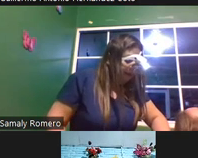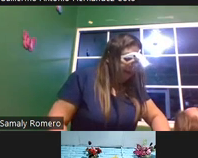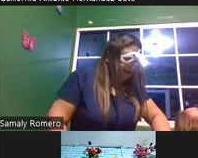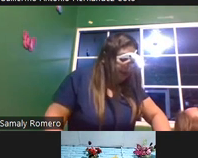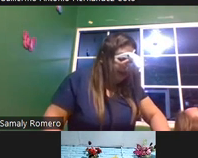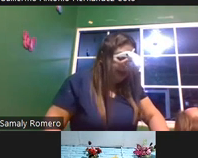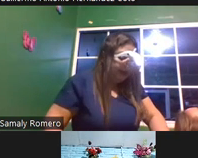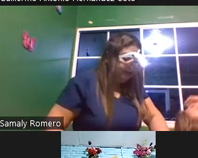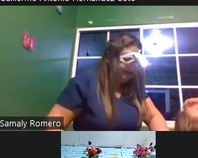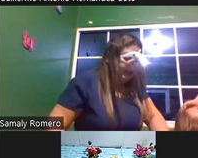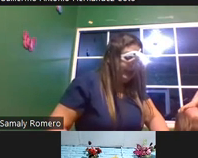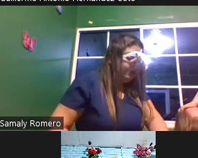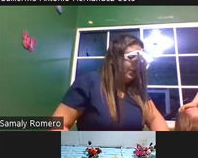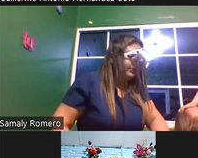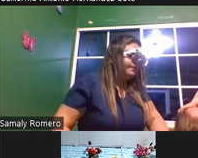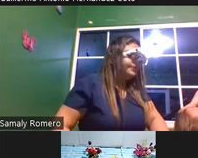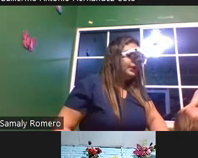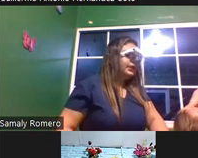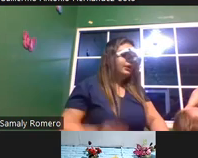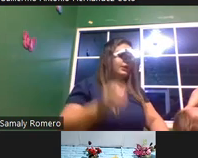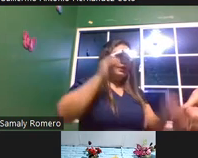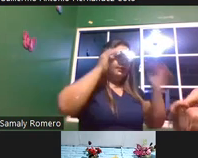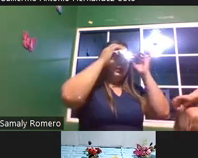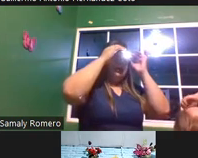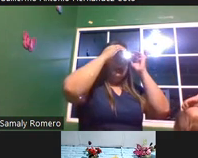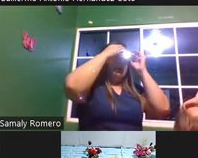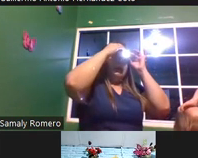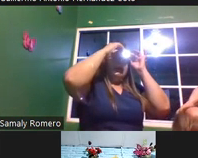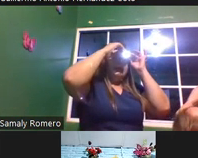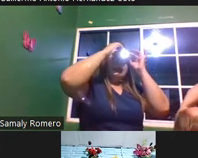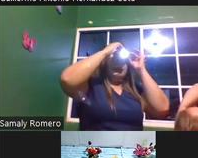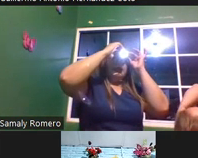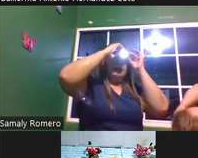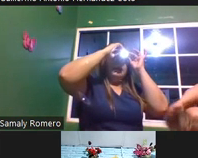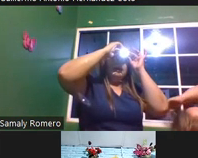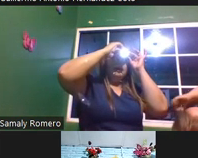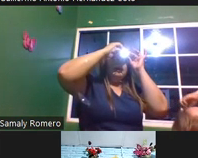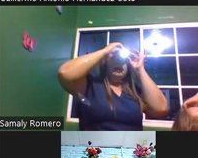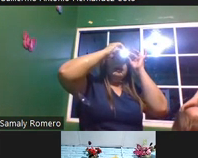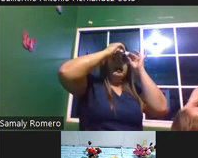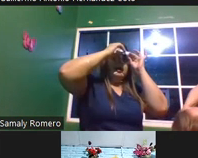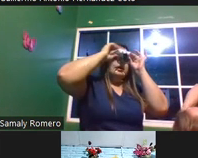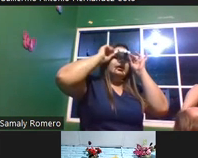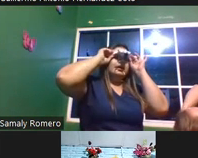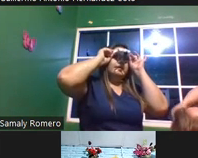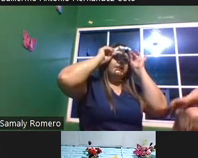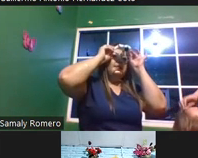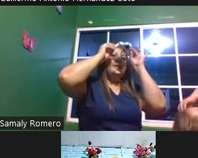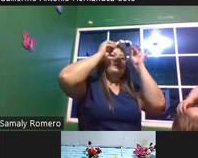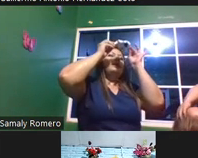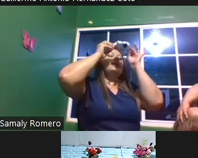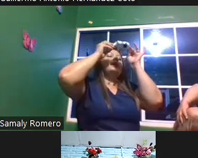por ejemplo, entonces son toma de decisiones que no necesitan una lógica muy amplia.